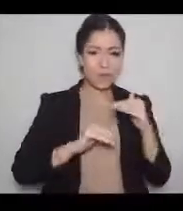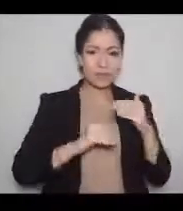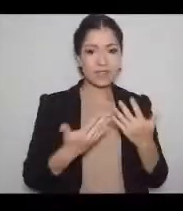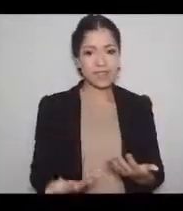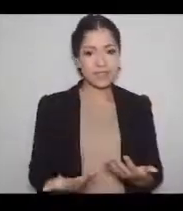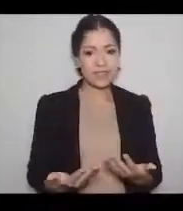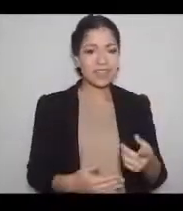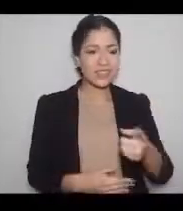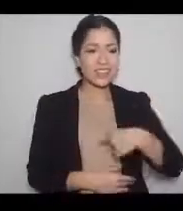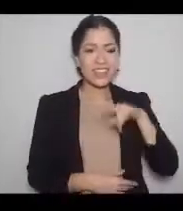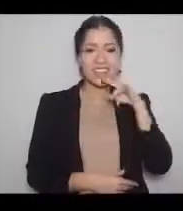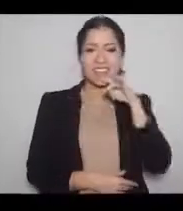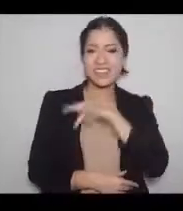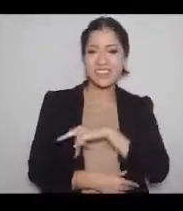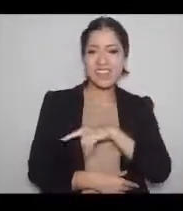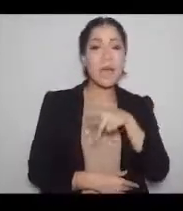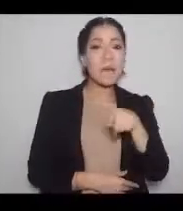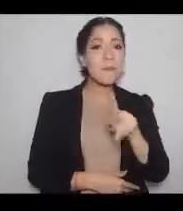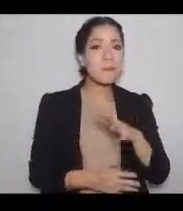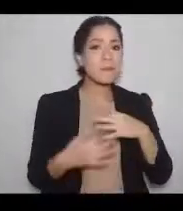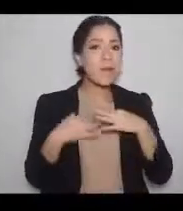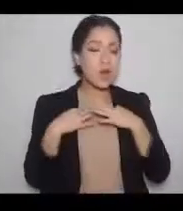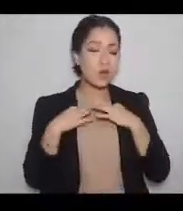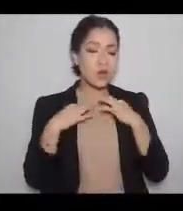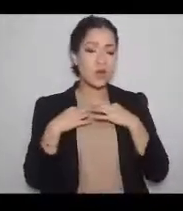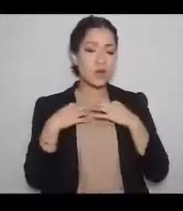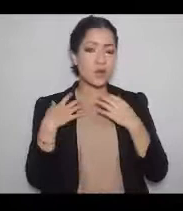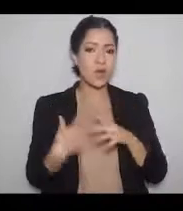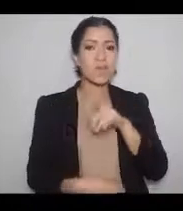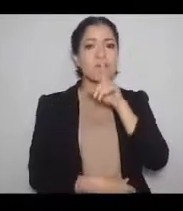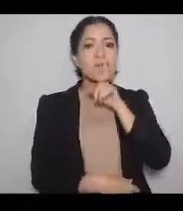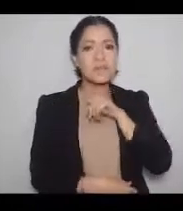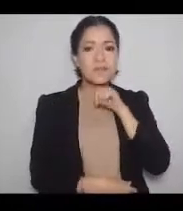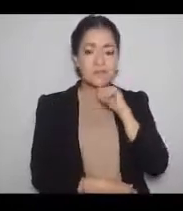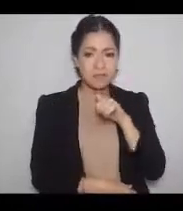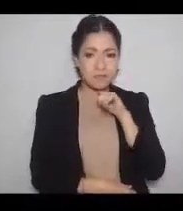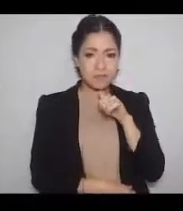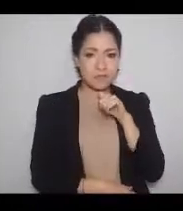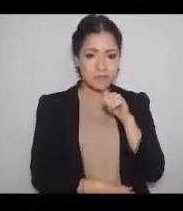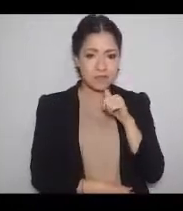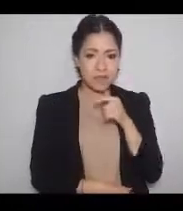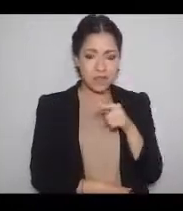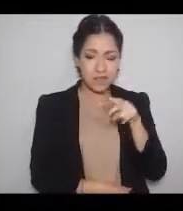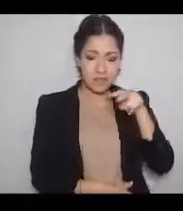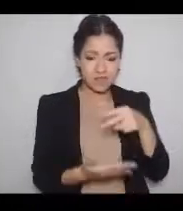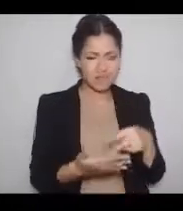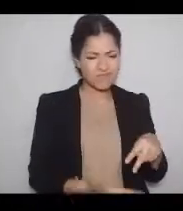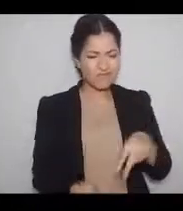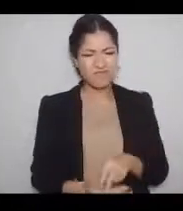La ropa no miente. Claro. Aplaudieron tan